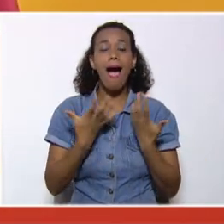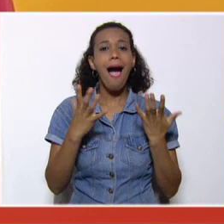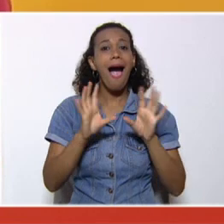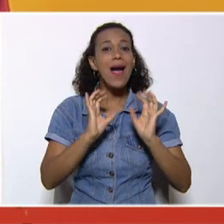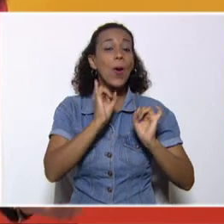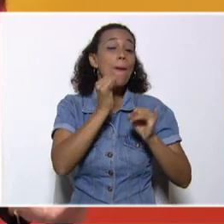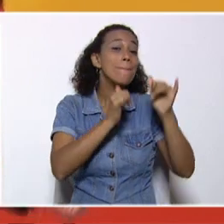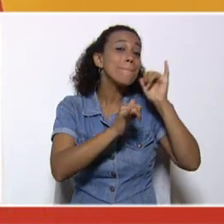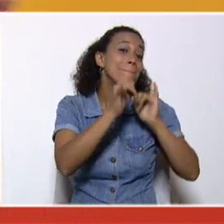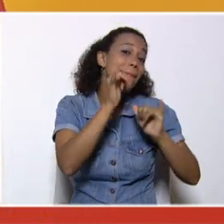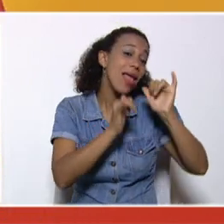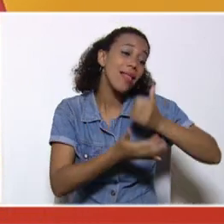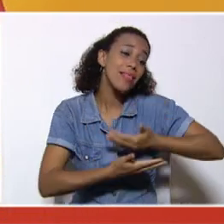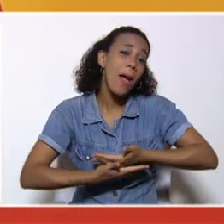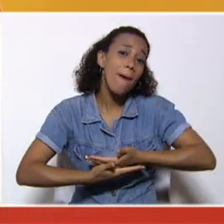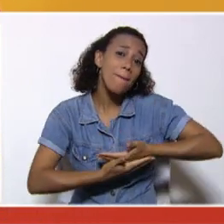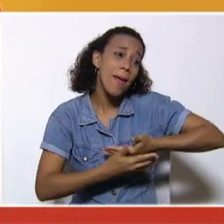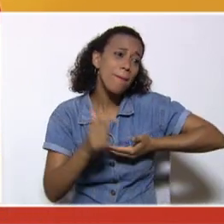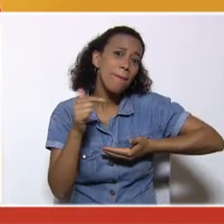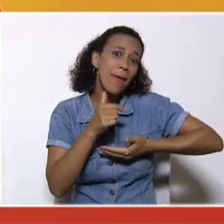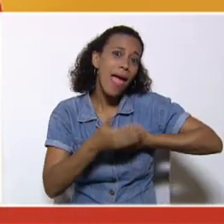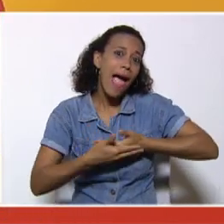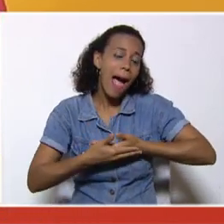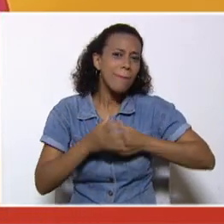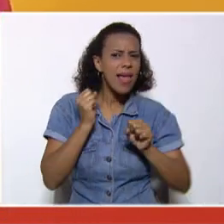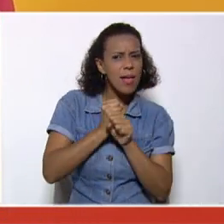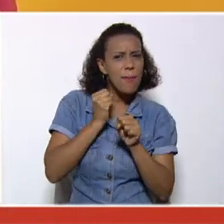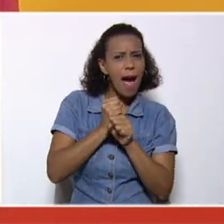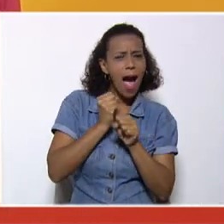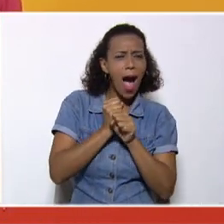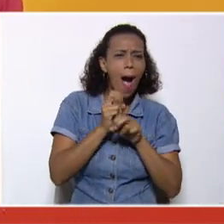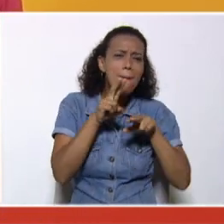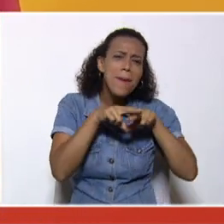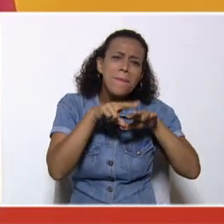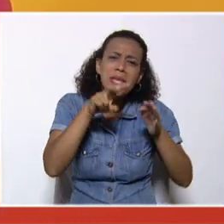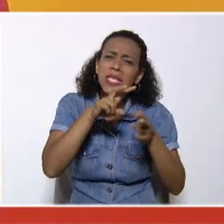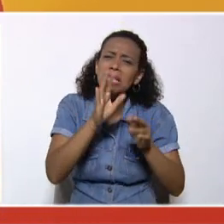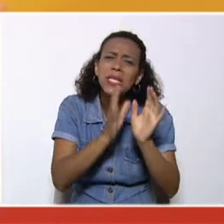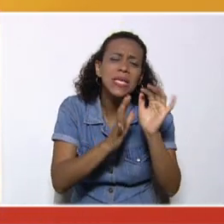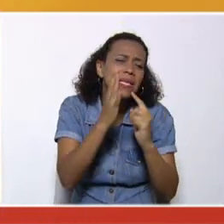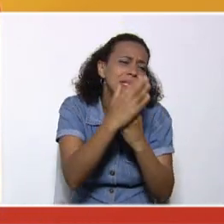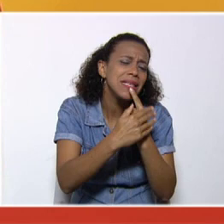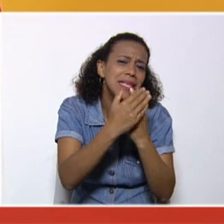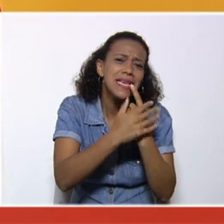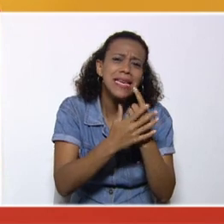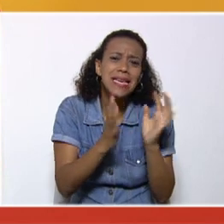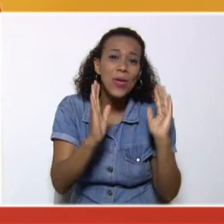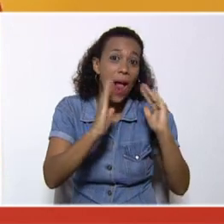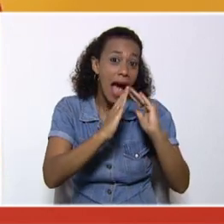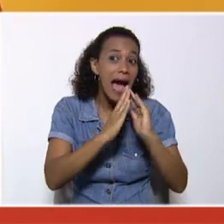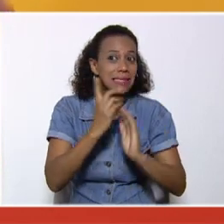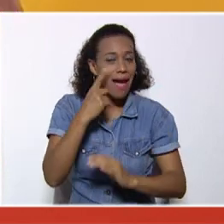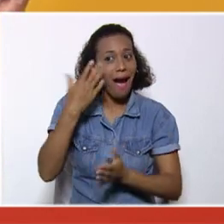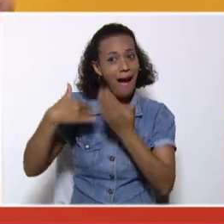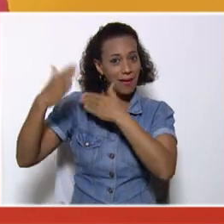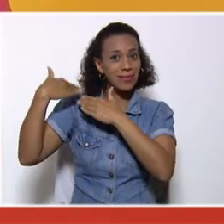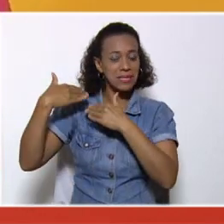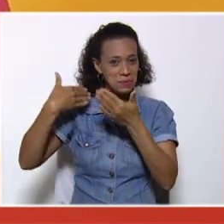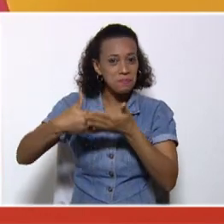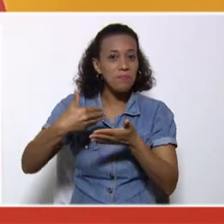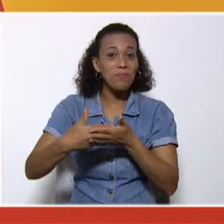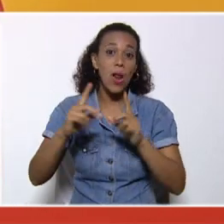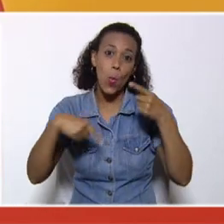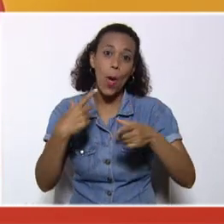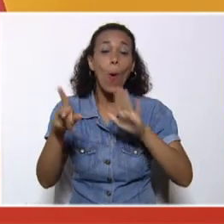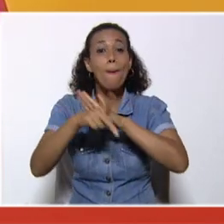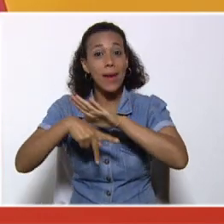etapa maternal para trabajar con los más pequeños de la casa, como venimos acostumbrados, para luego trabajar con